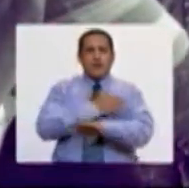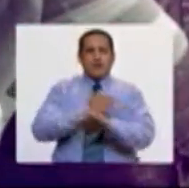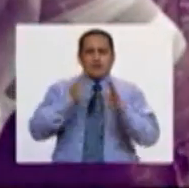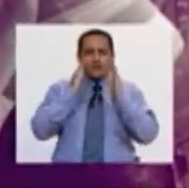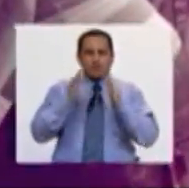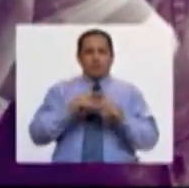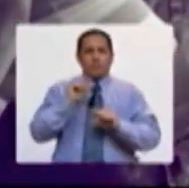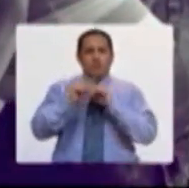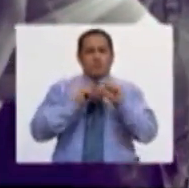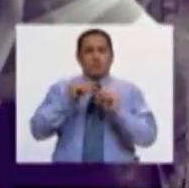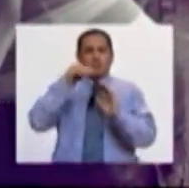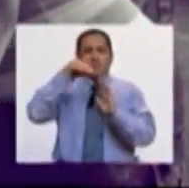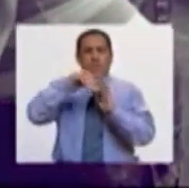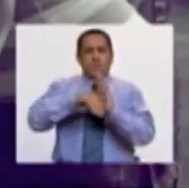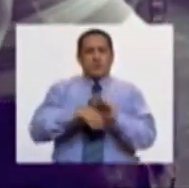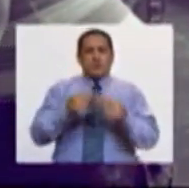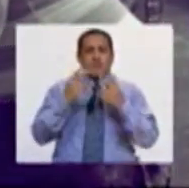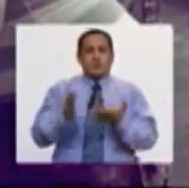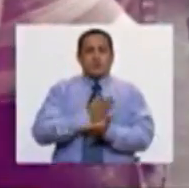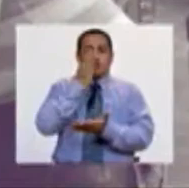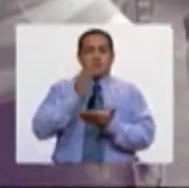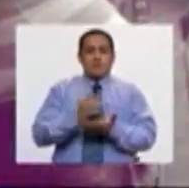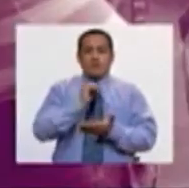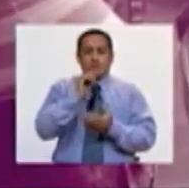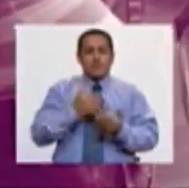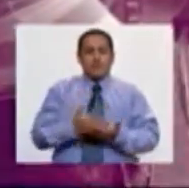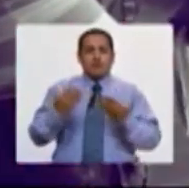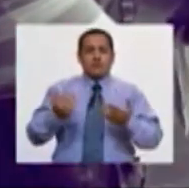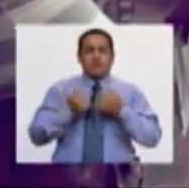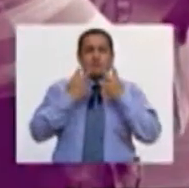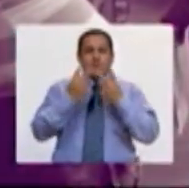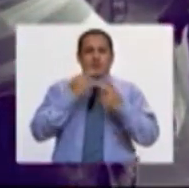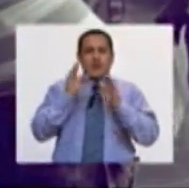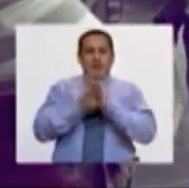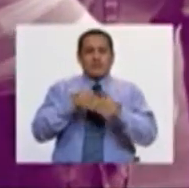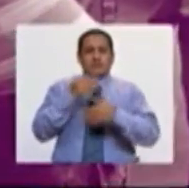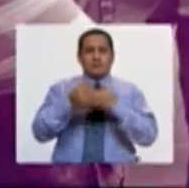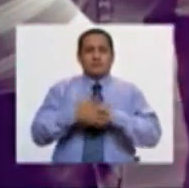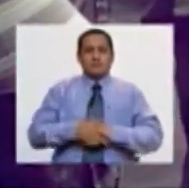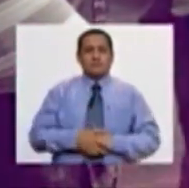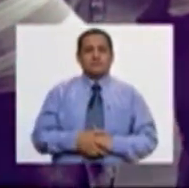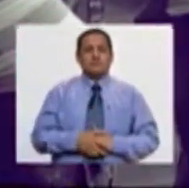atendido, se fue devaluando aún más, mientras que la crisis por falta de reclutas fue en aumento.